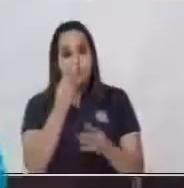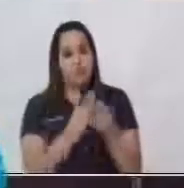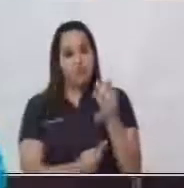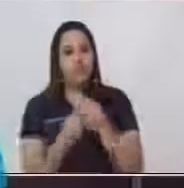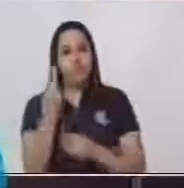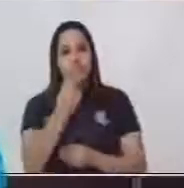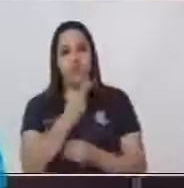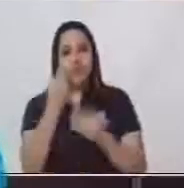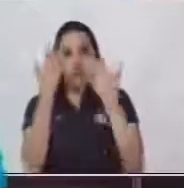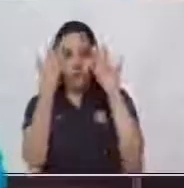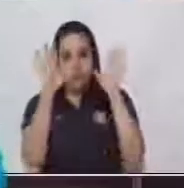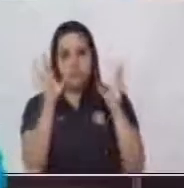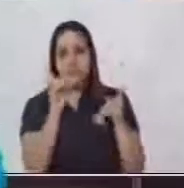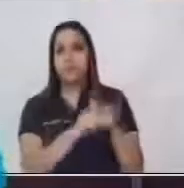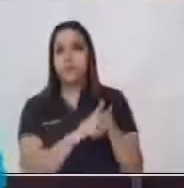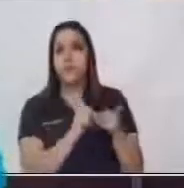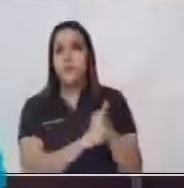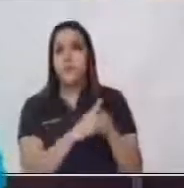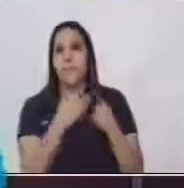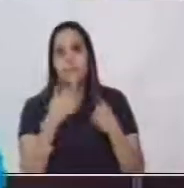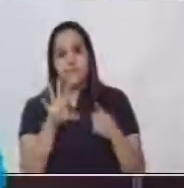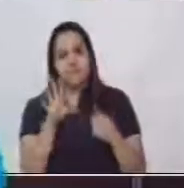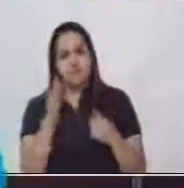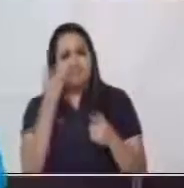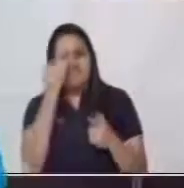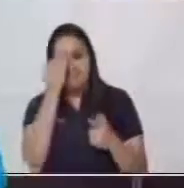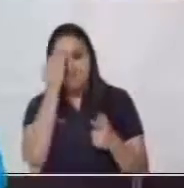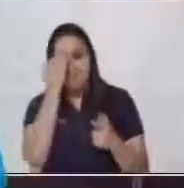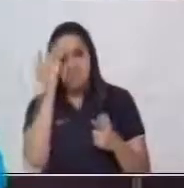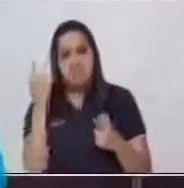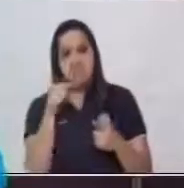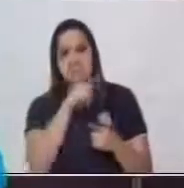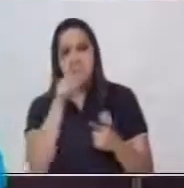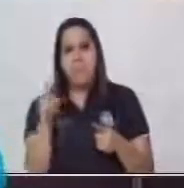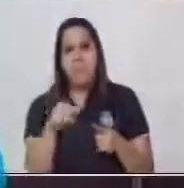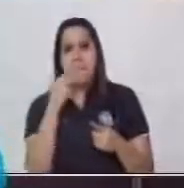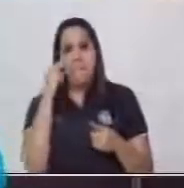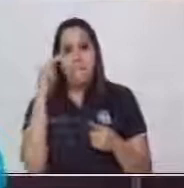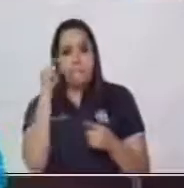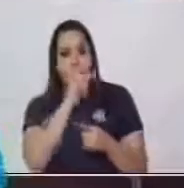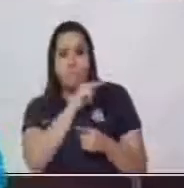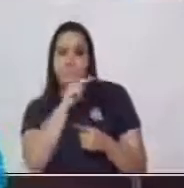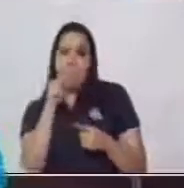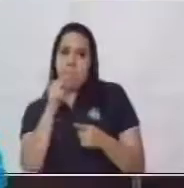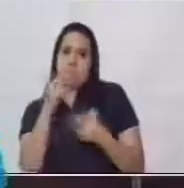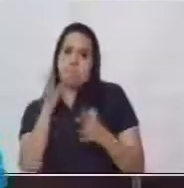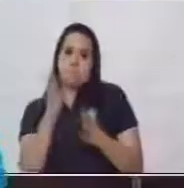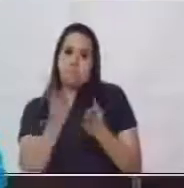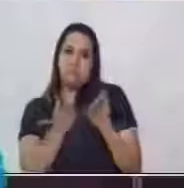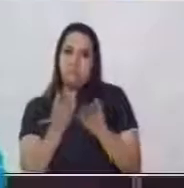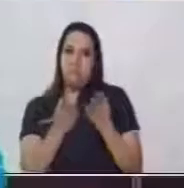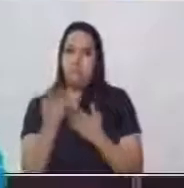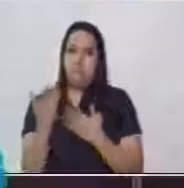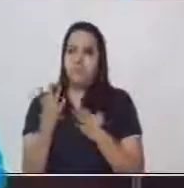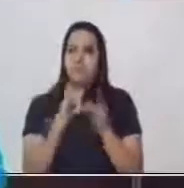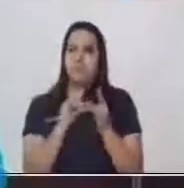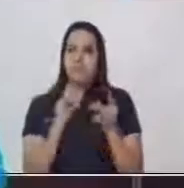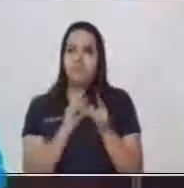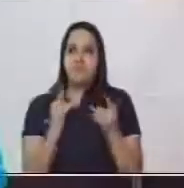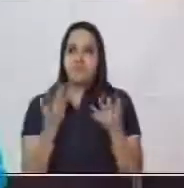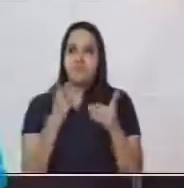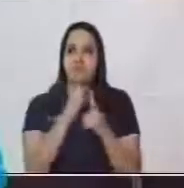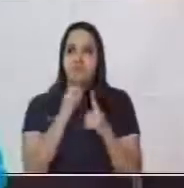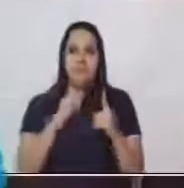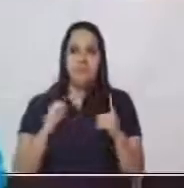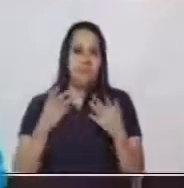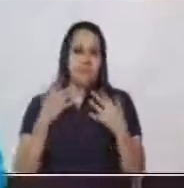generales. Una de ellas tal vez la has escuchado o la has visto y analizado y te han pedido que redactes